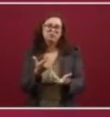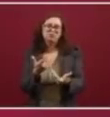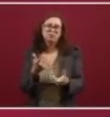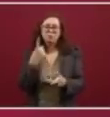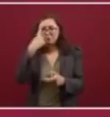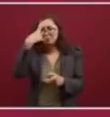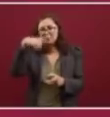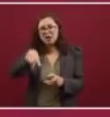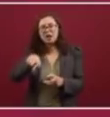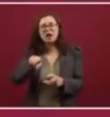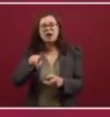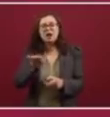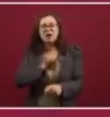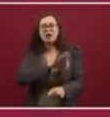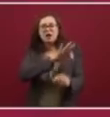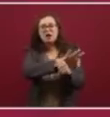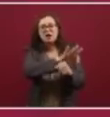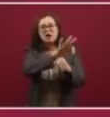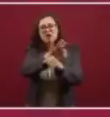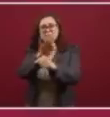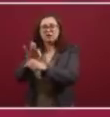sumar